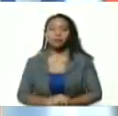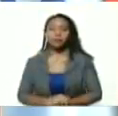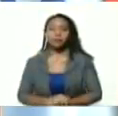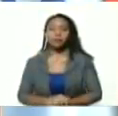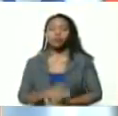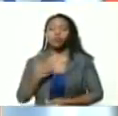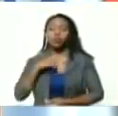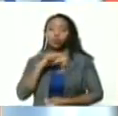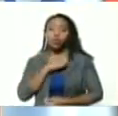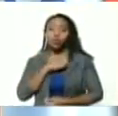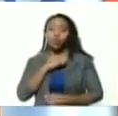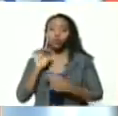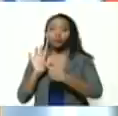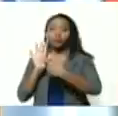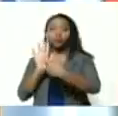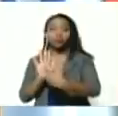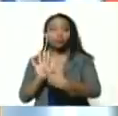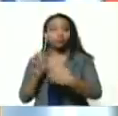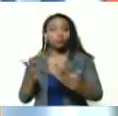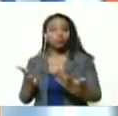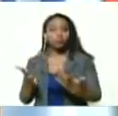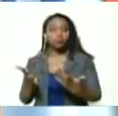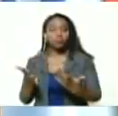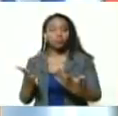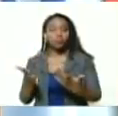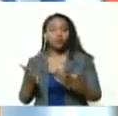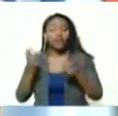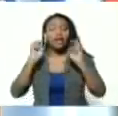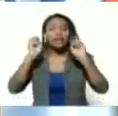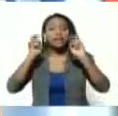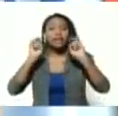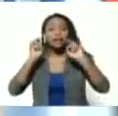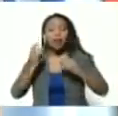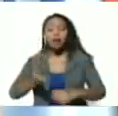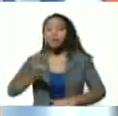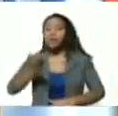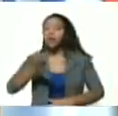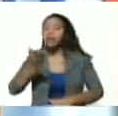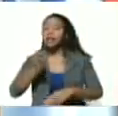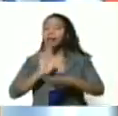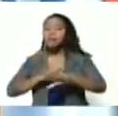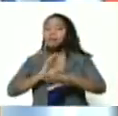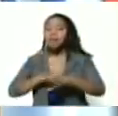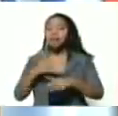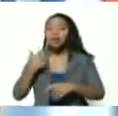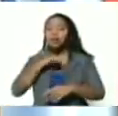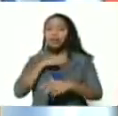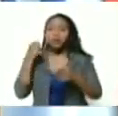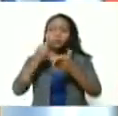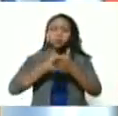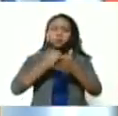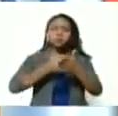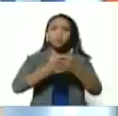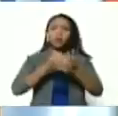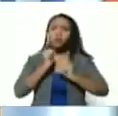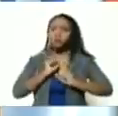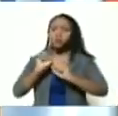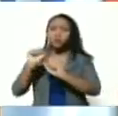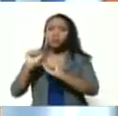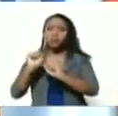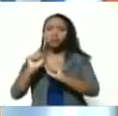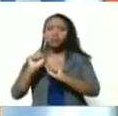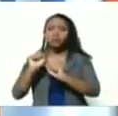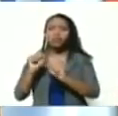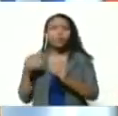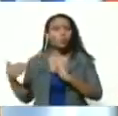nos vamos a referir a casos que tienen que ver con nuestra lucha implacable